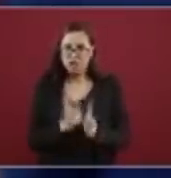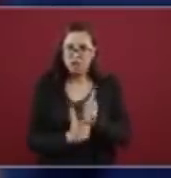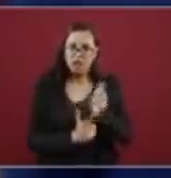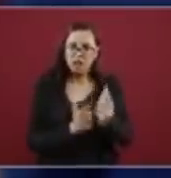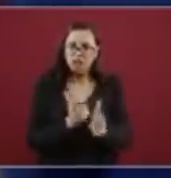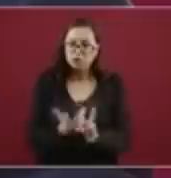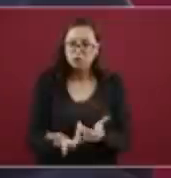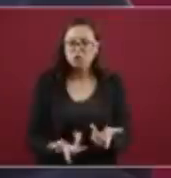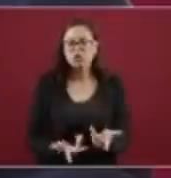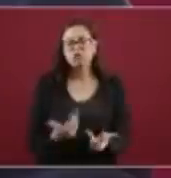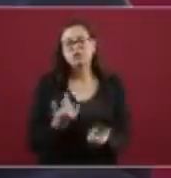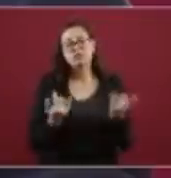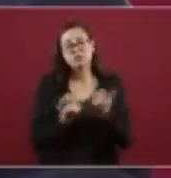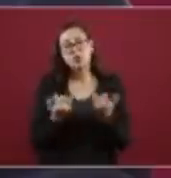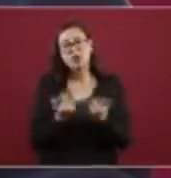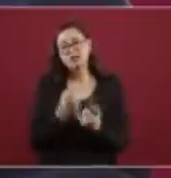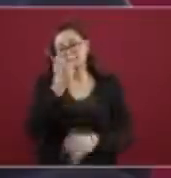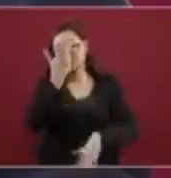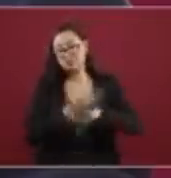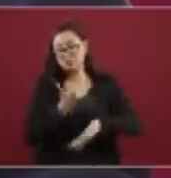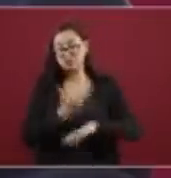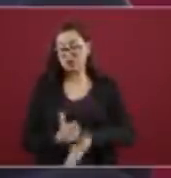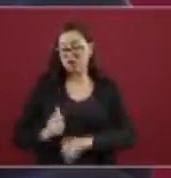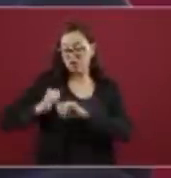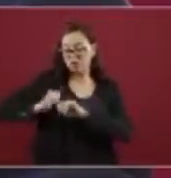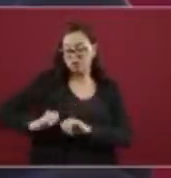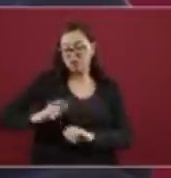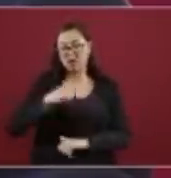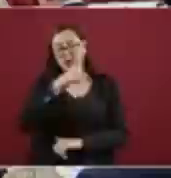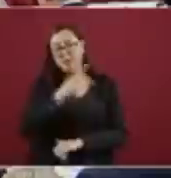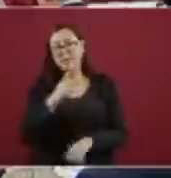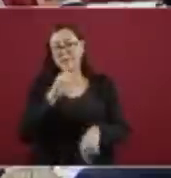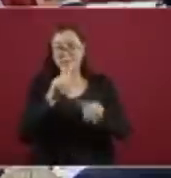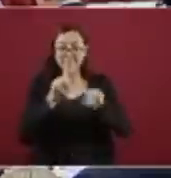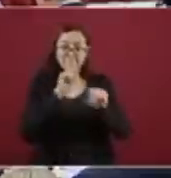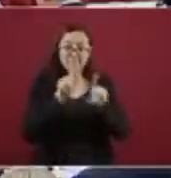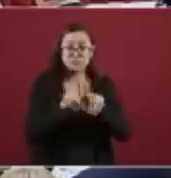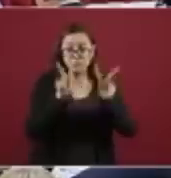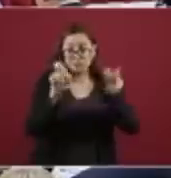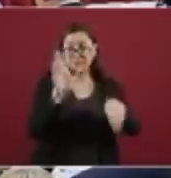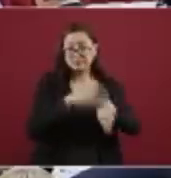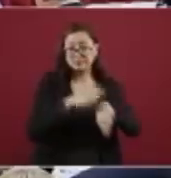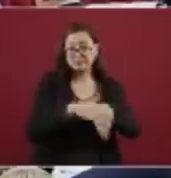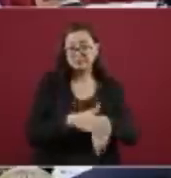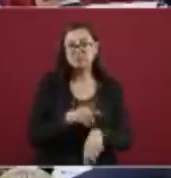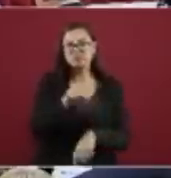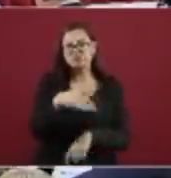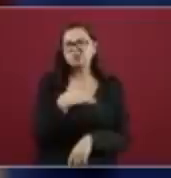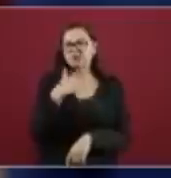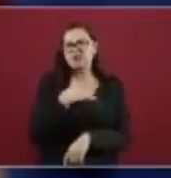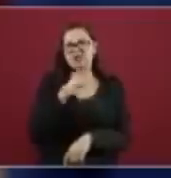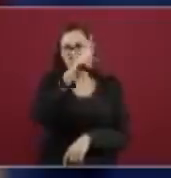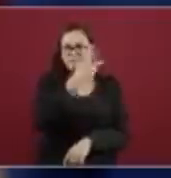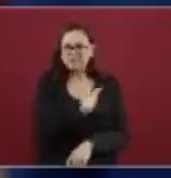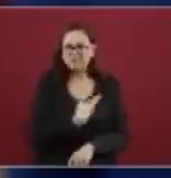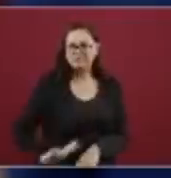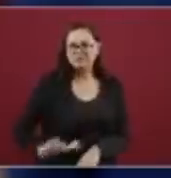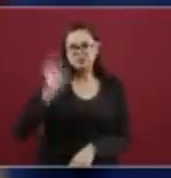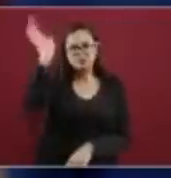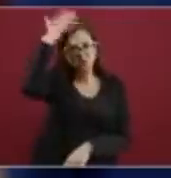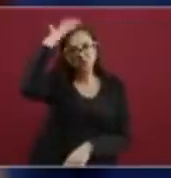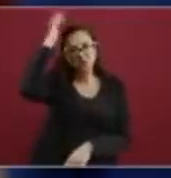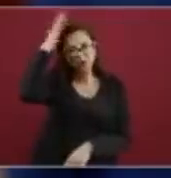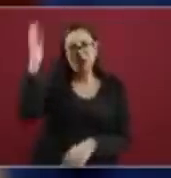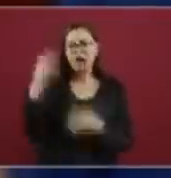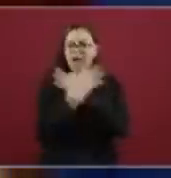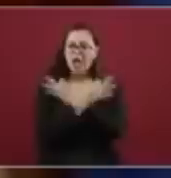si se está hablando con autoridades de Estados Unidos, y en este mismo tema, ¿cómo toma usted el discurso del presidente Trump, que por un lado dice